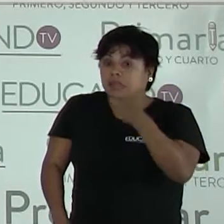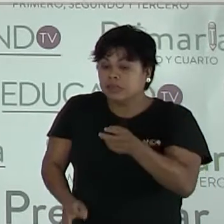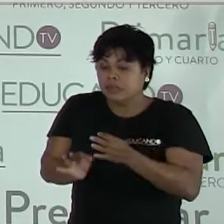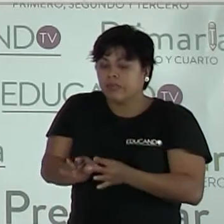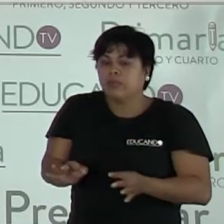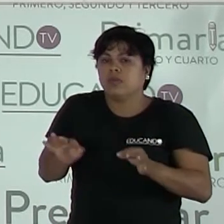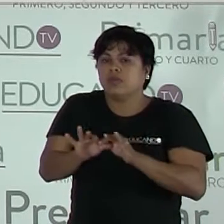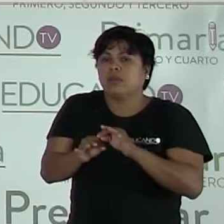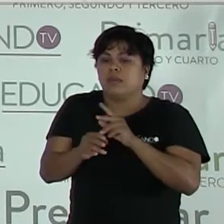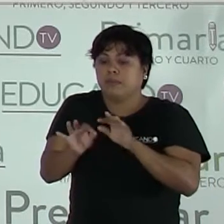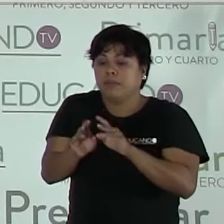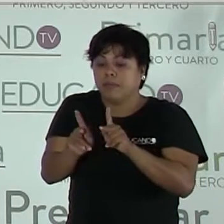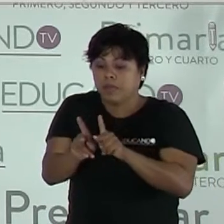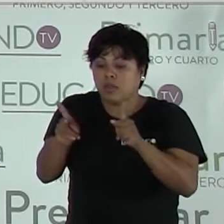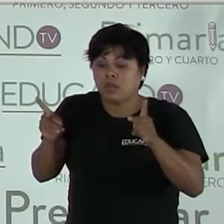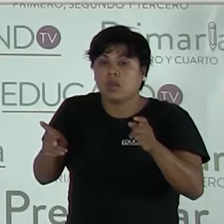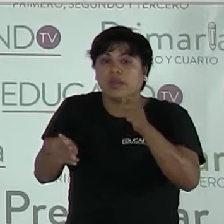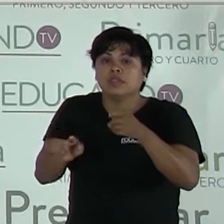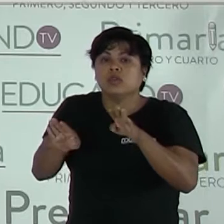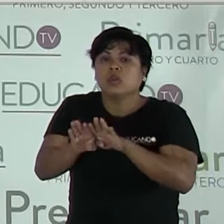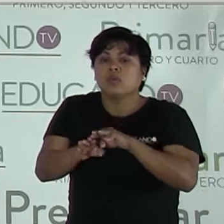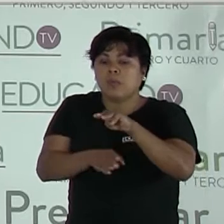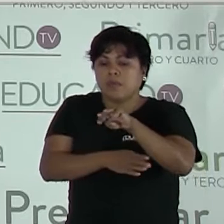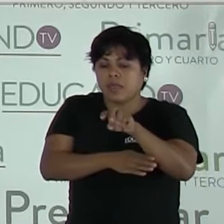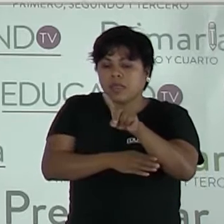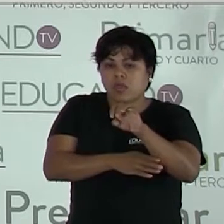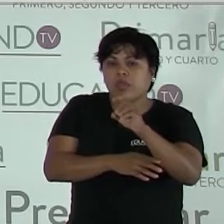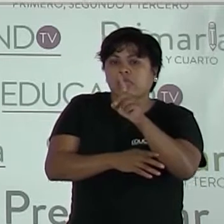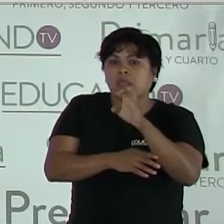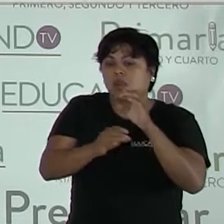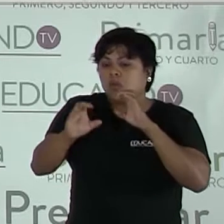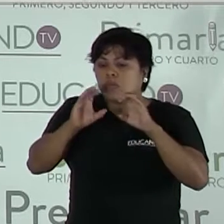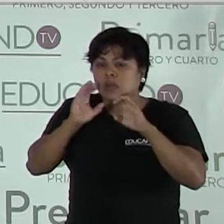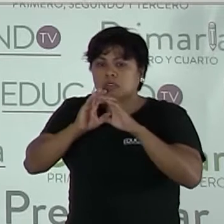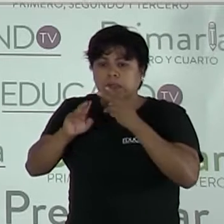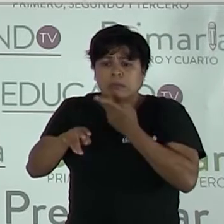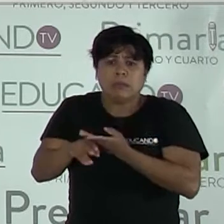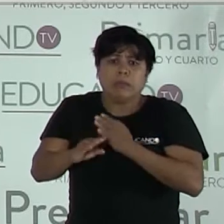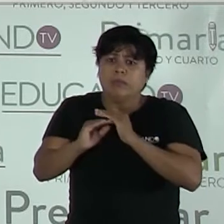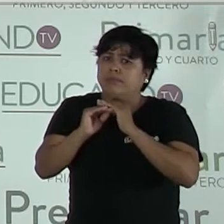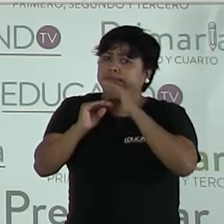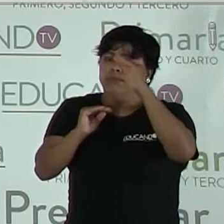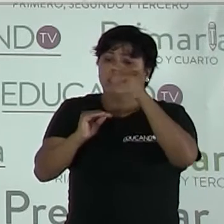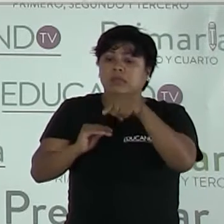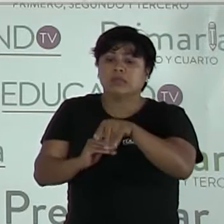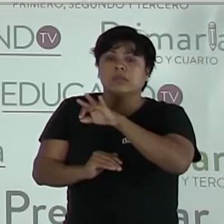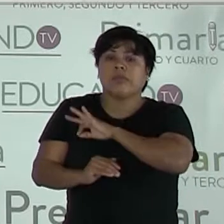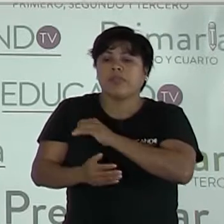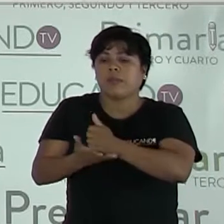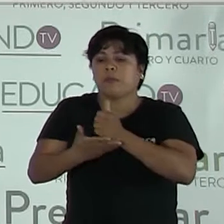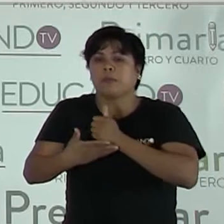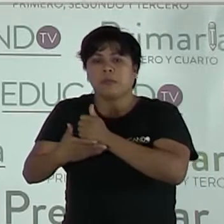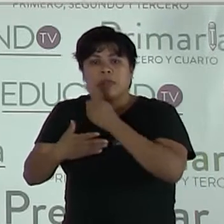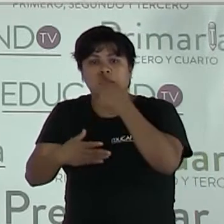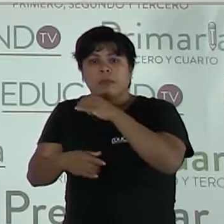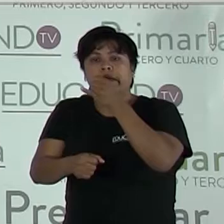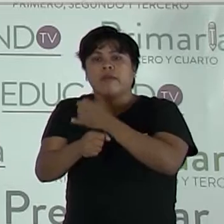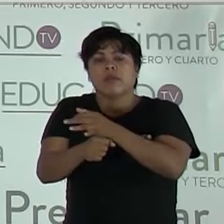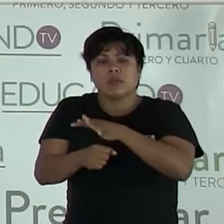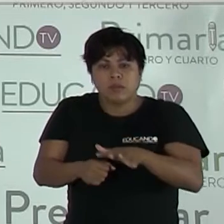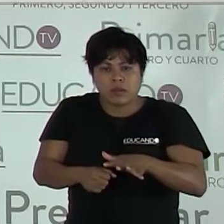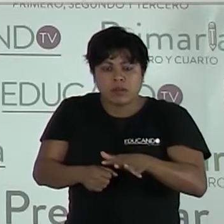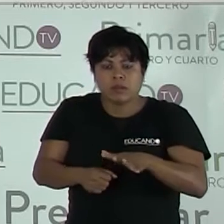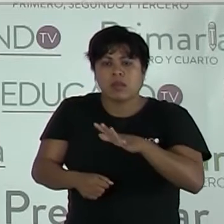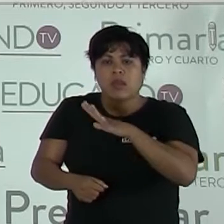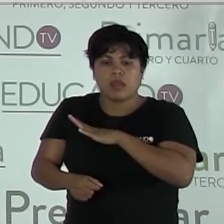periódico es un medio de comunicación masivo, el cual nos va a ayudar a informarnos de forma